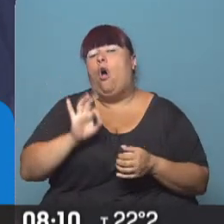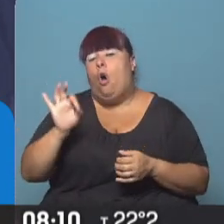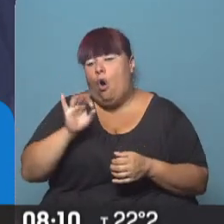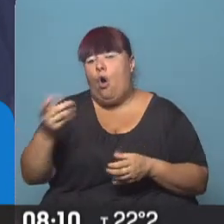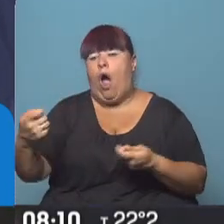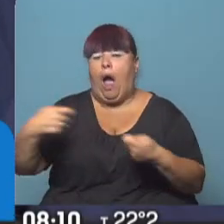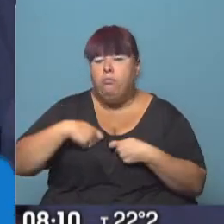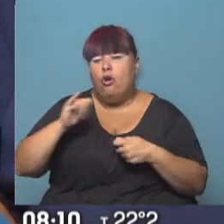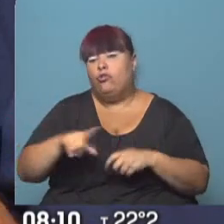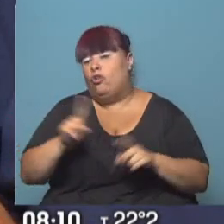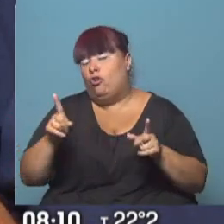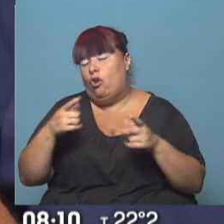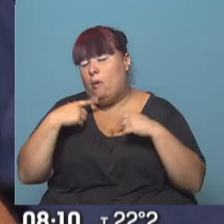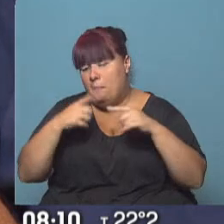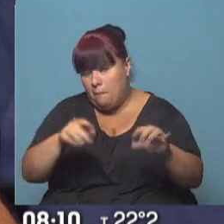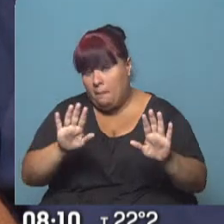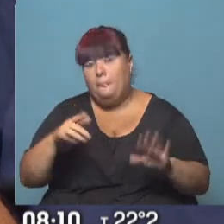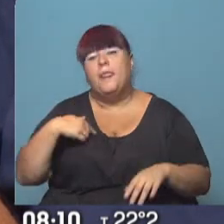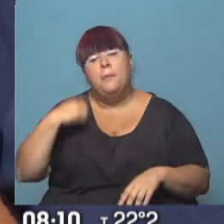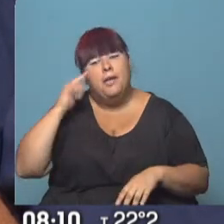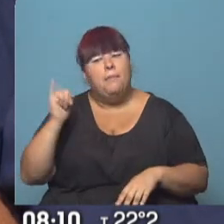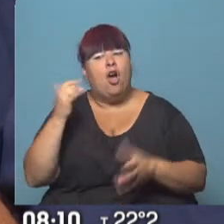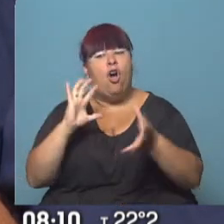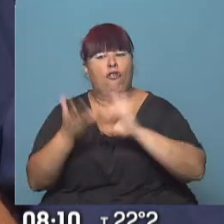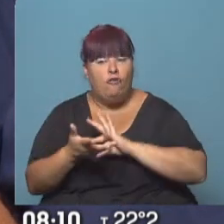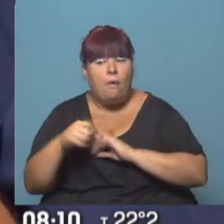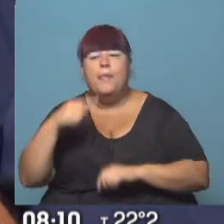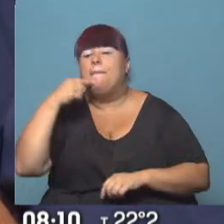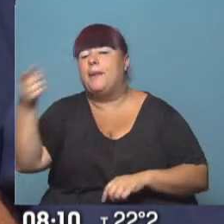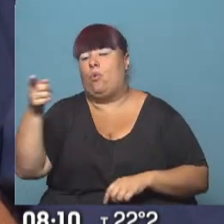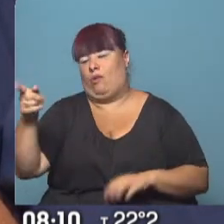sumándose a todo esto. Y yo creo que la mejor respuesta hay que preguntársela a ellos, ¿no?